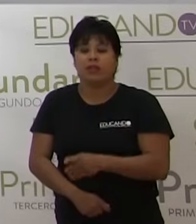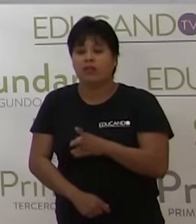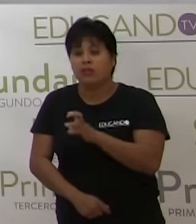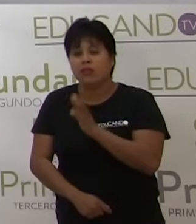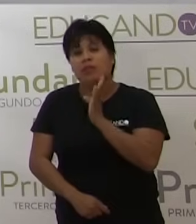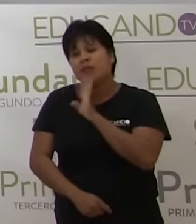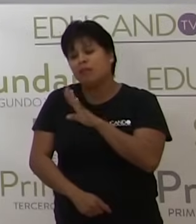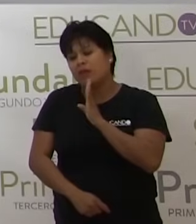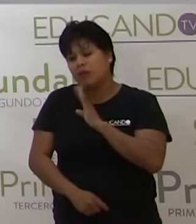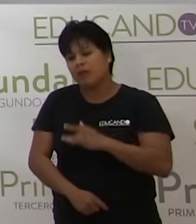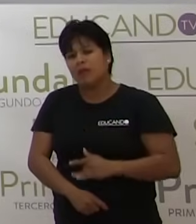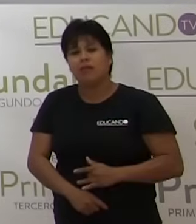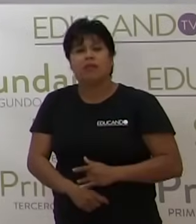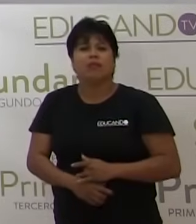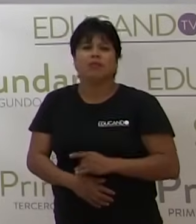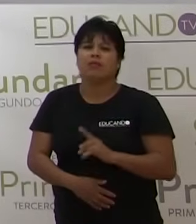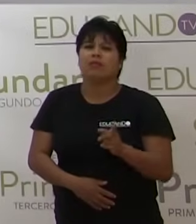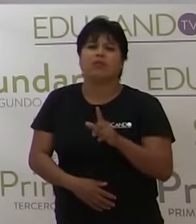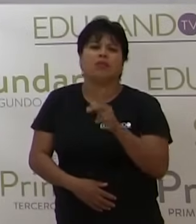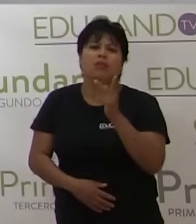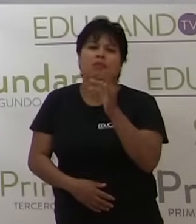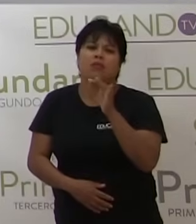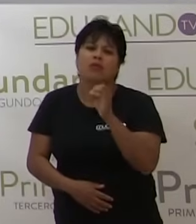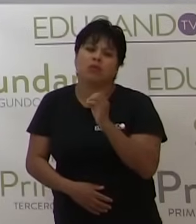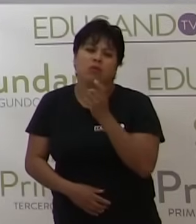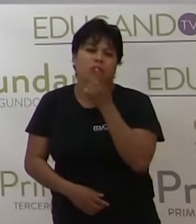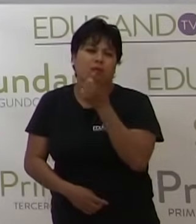malito ni Pío